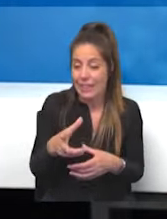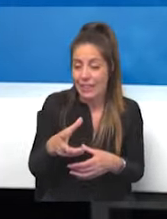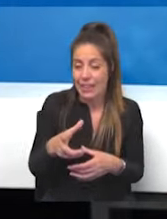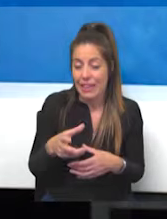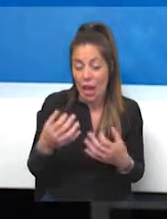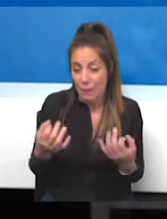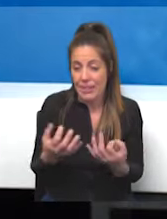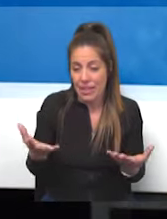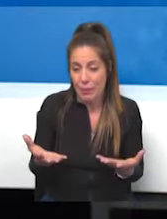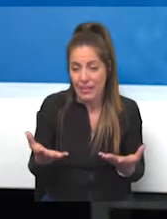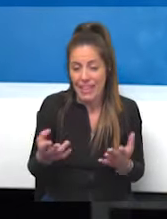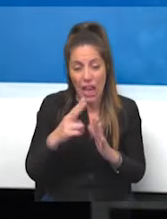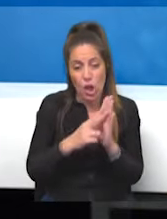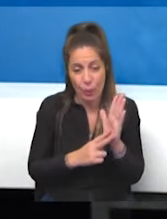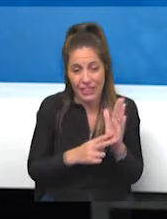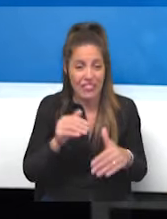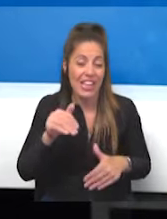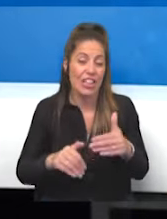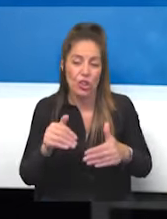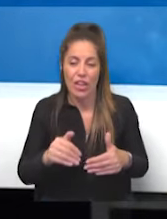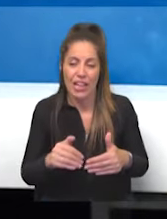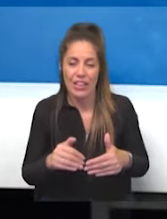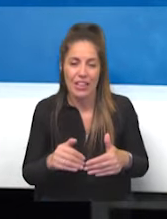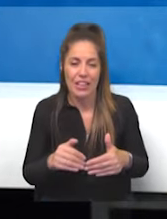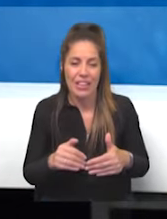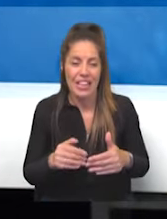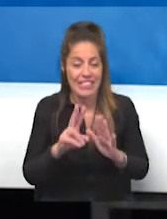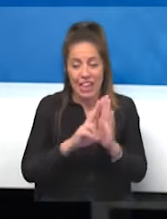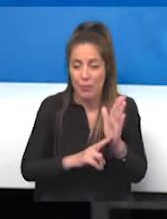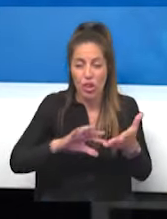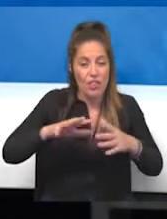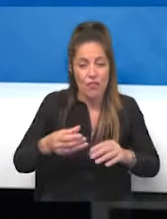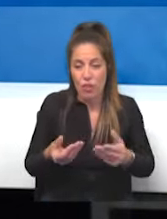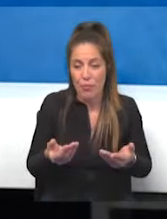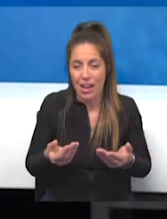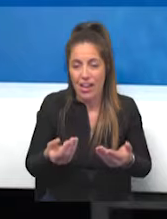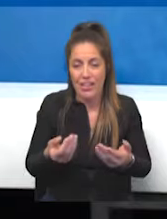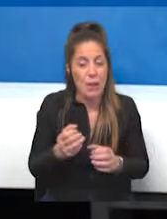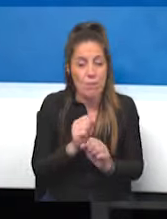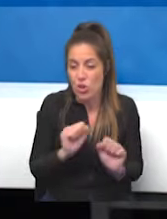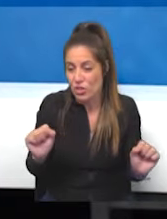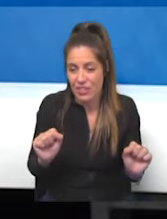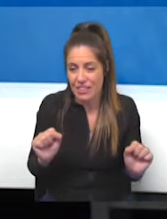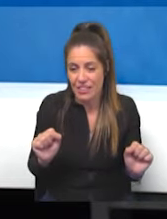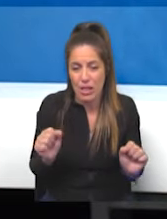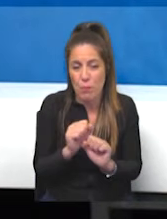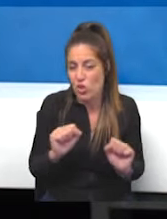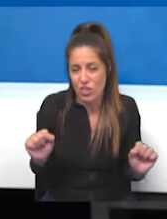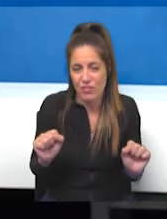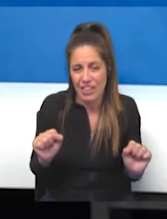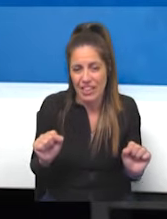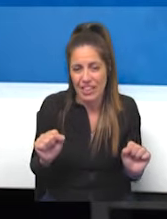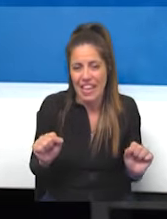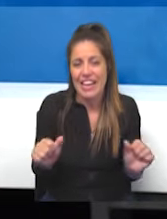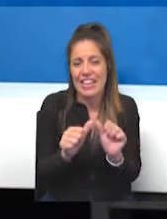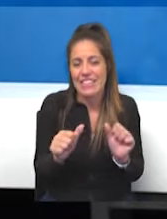expresamente la normativa electoral se reglamentó de tal forma que se imposibilitar que se